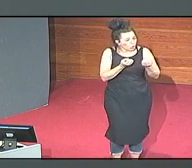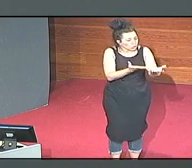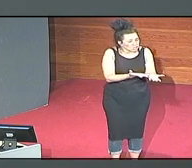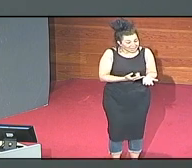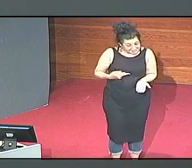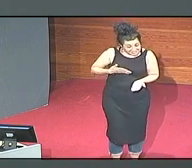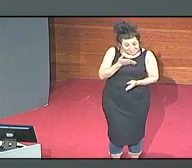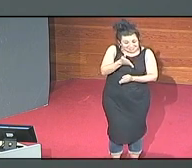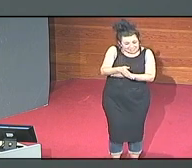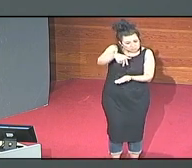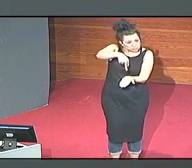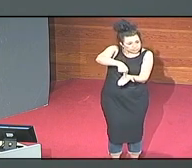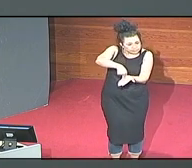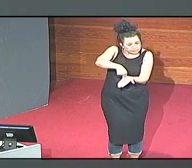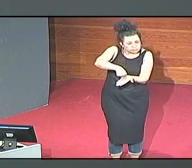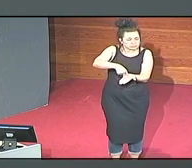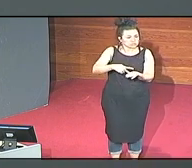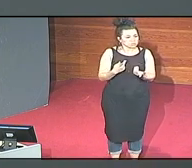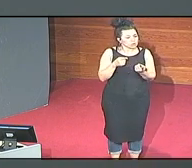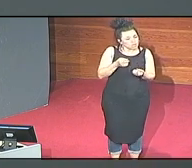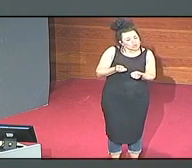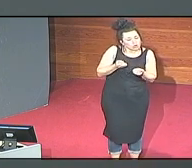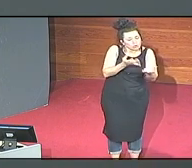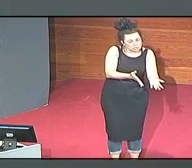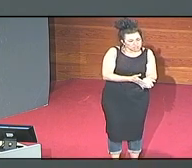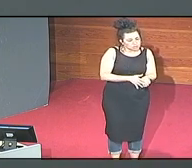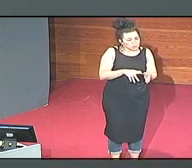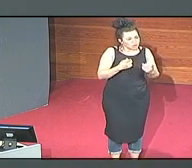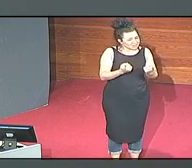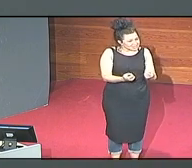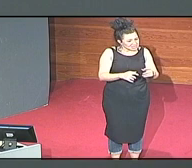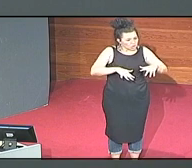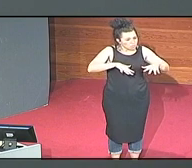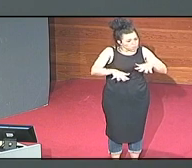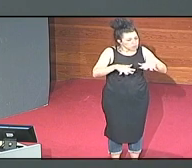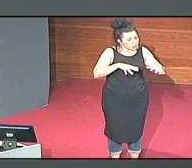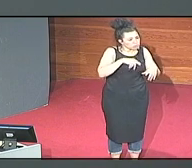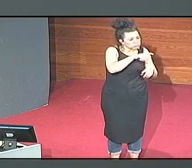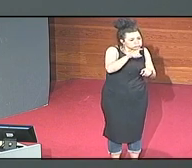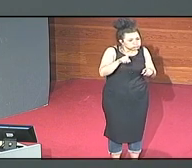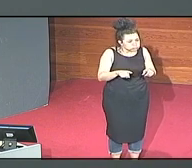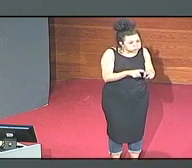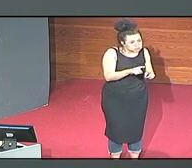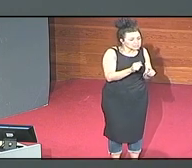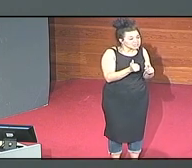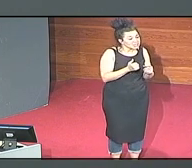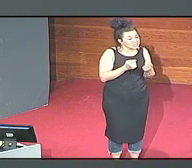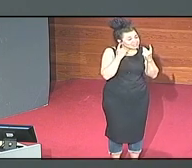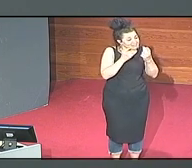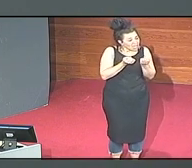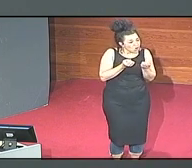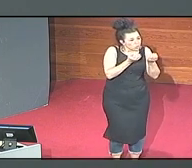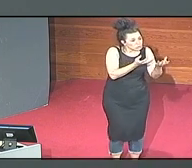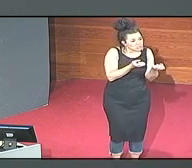necesita constantemente en movimiento y poco a poco ir contando trozos de ese continente que además va cambiando así que